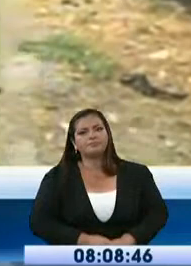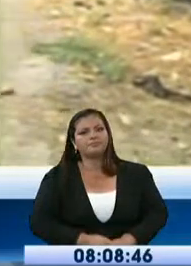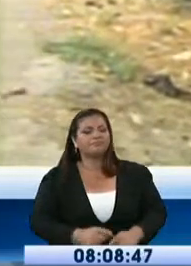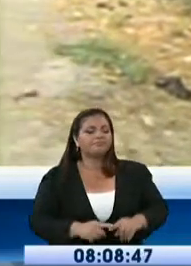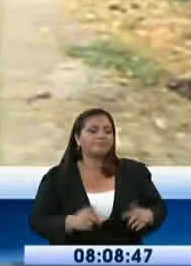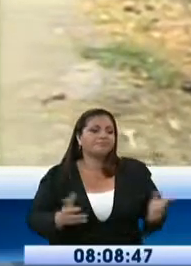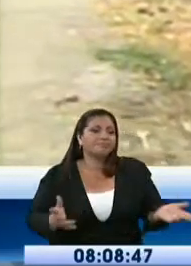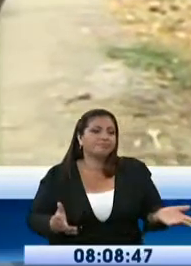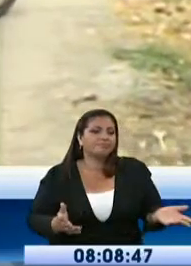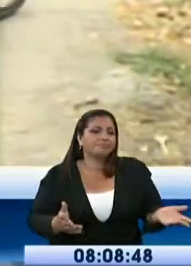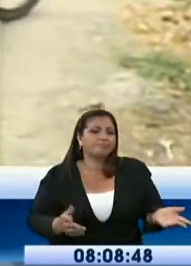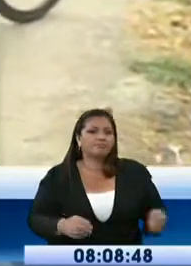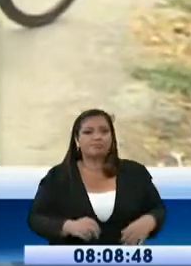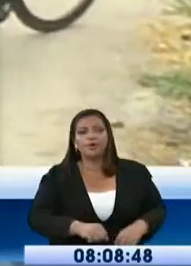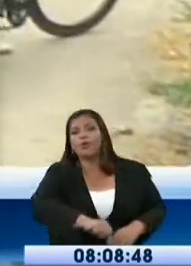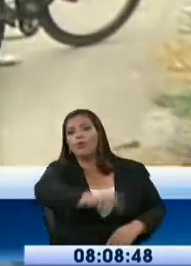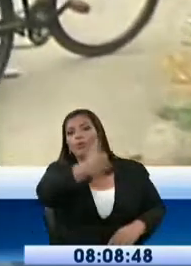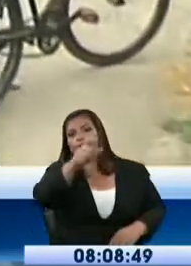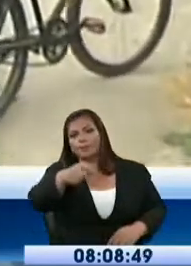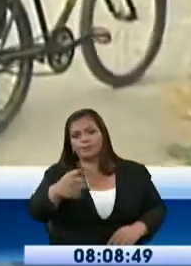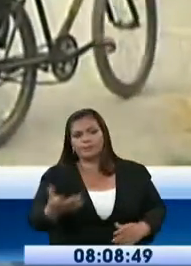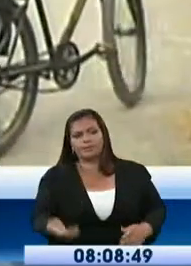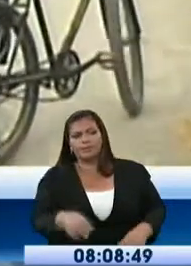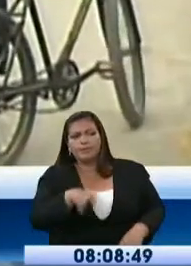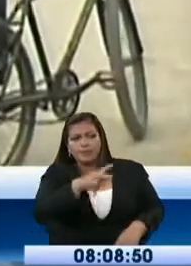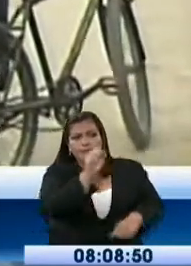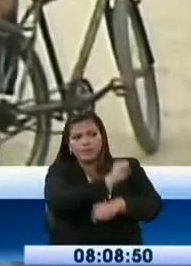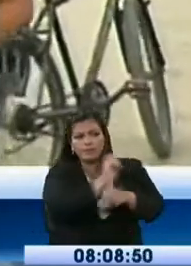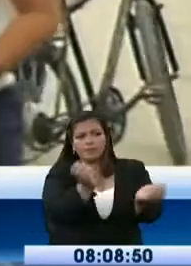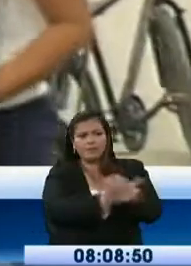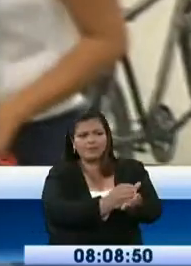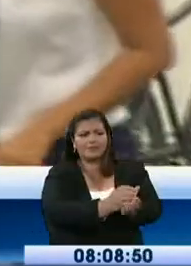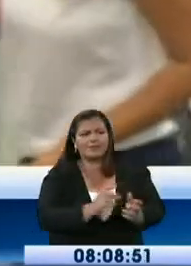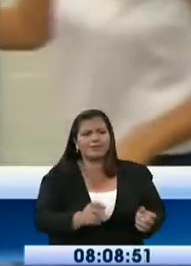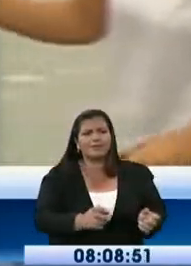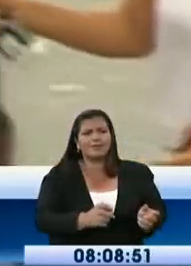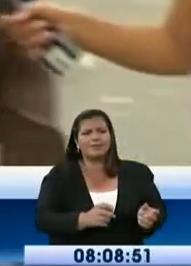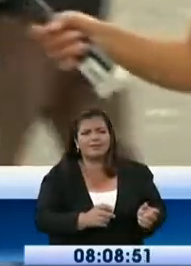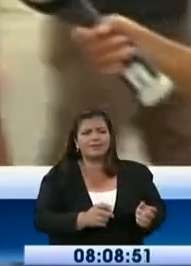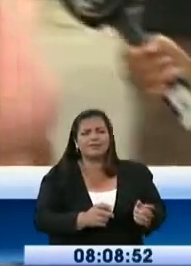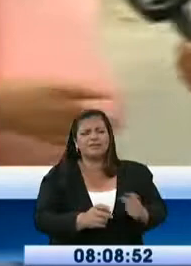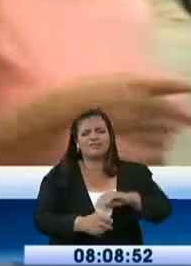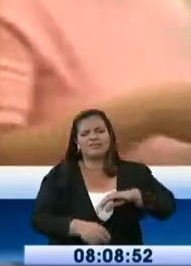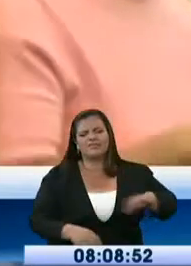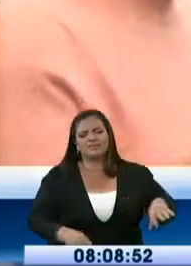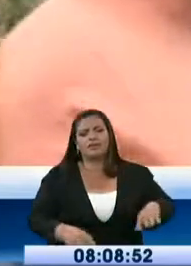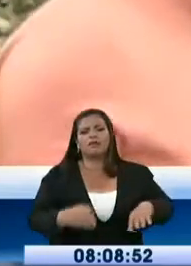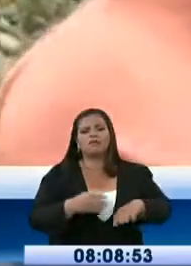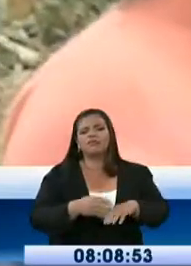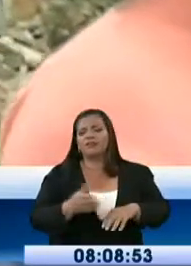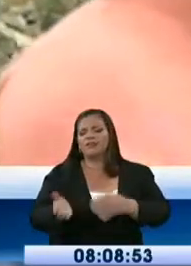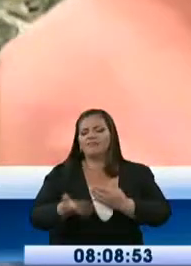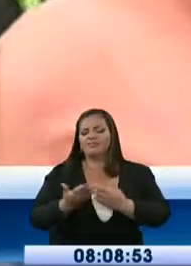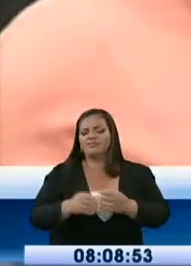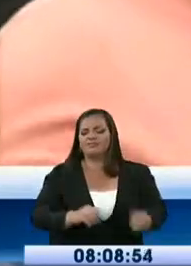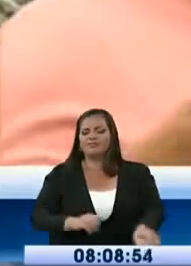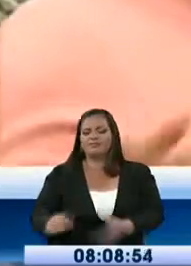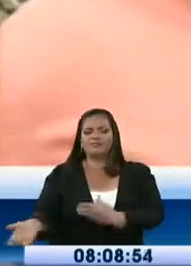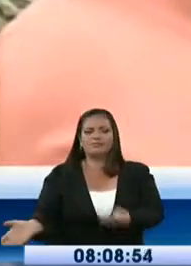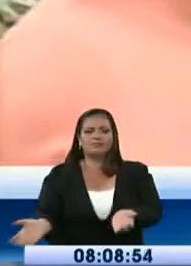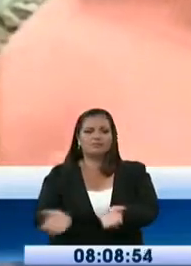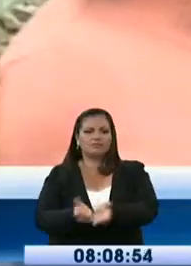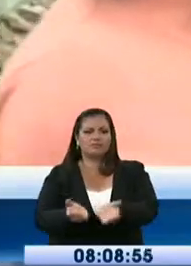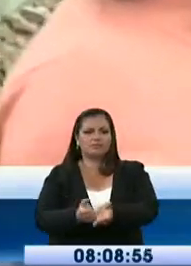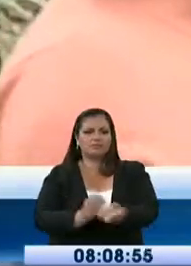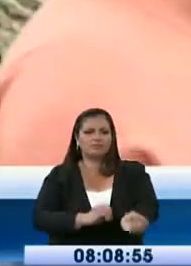pero vienen otras personas que dejan que pasen el camión de la basura y vienen y botan aquí en la zanja. Pero tampoco no solamente es esto, también tenemos